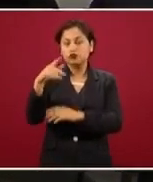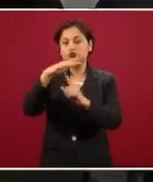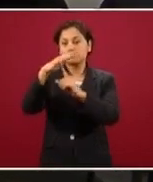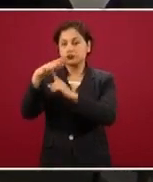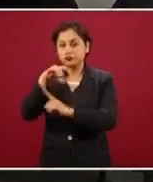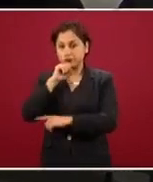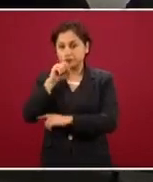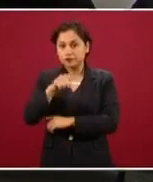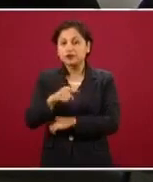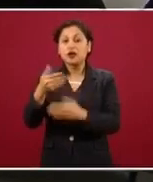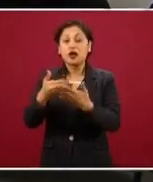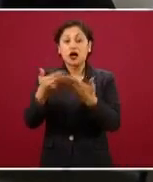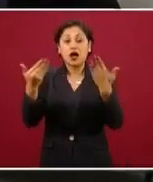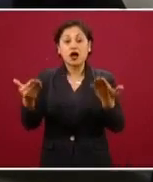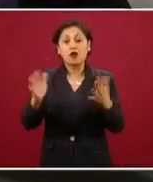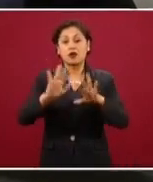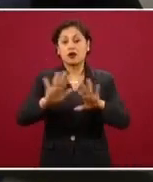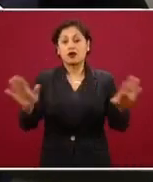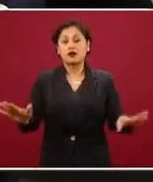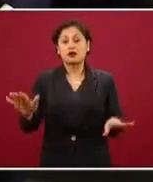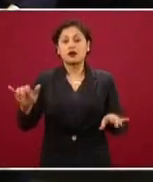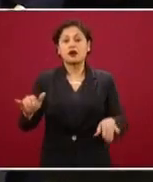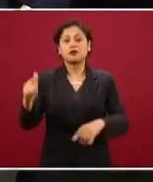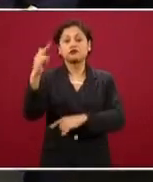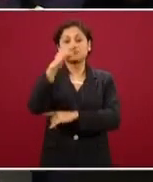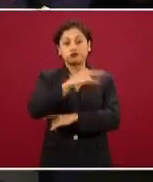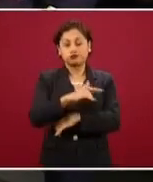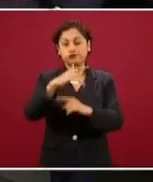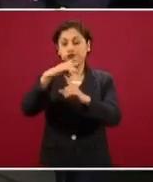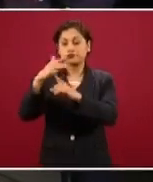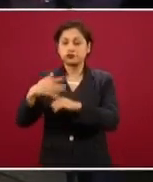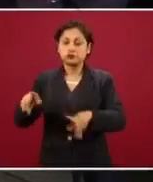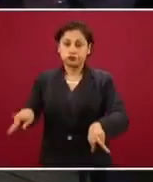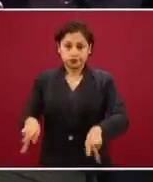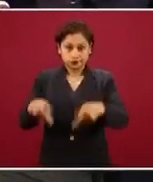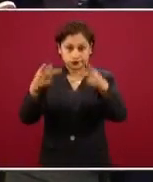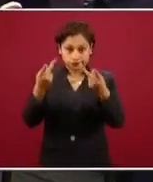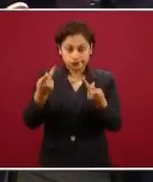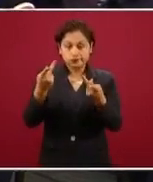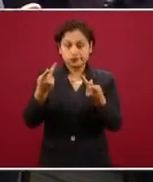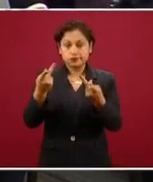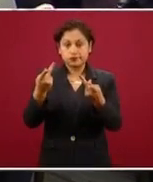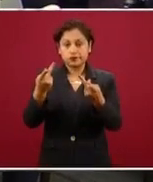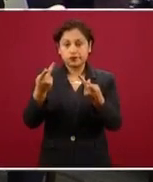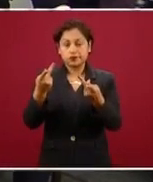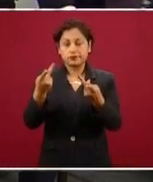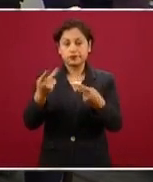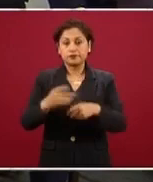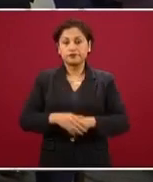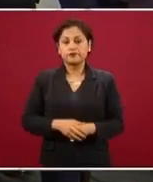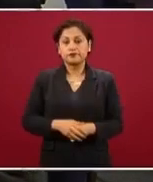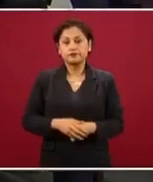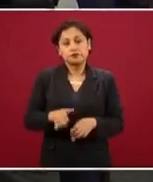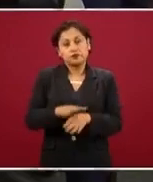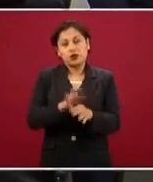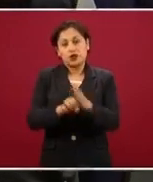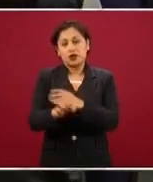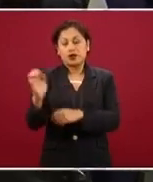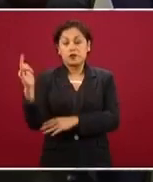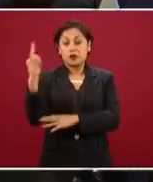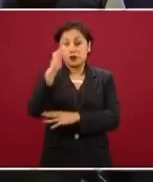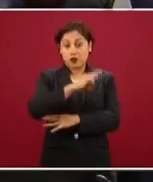O como es el caso del avión presidencial, se van a rifar